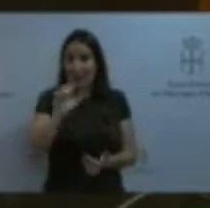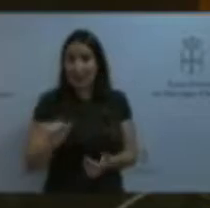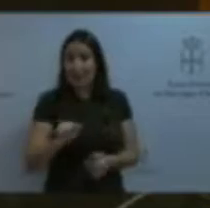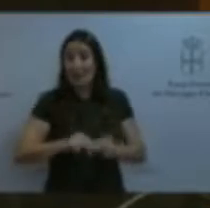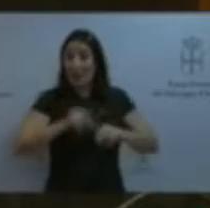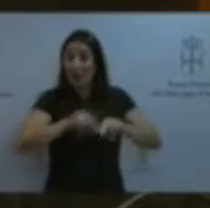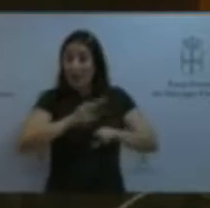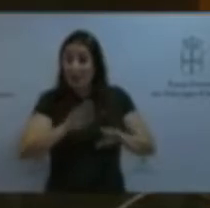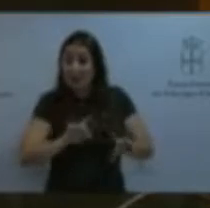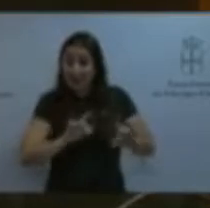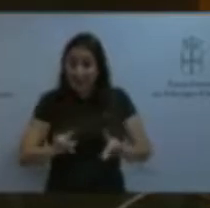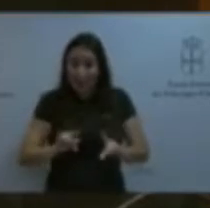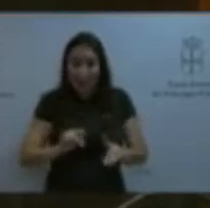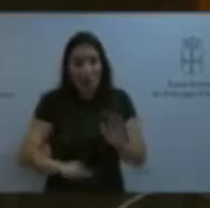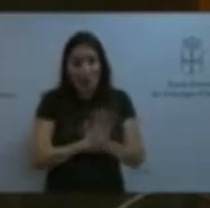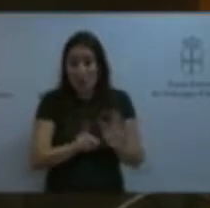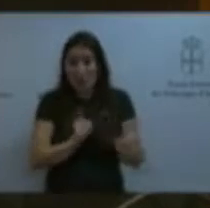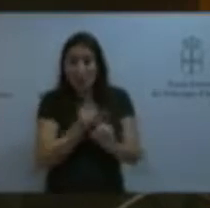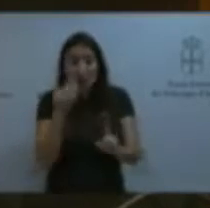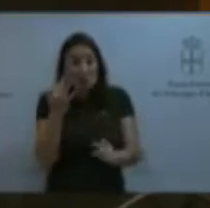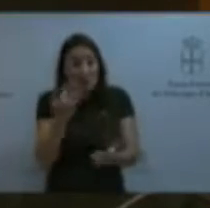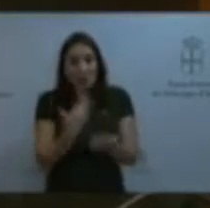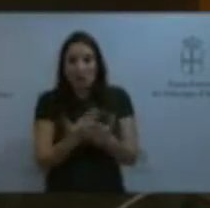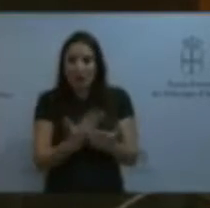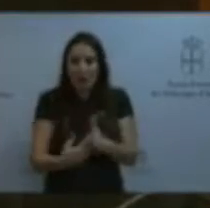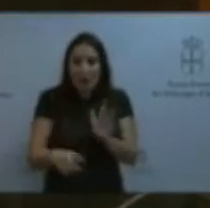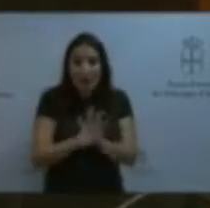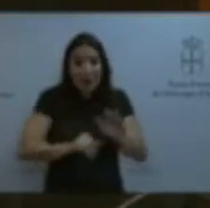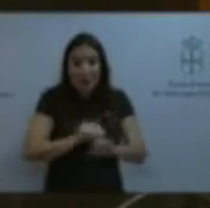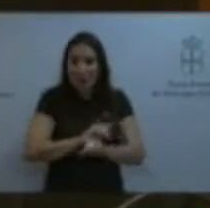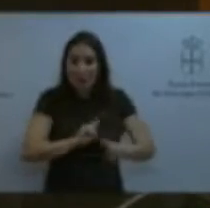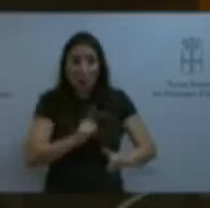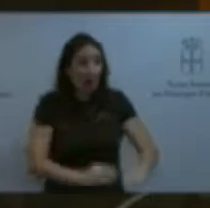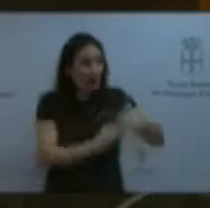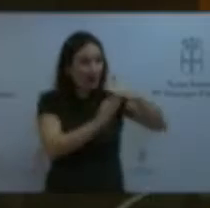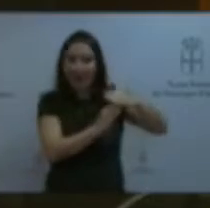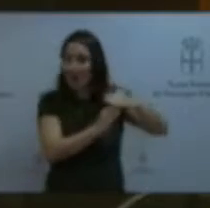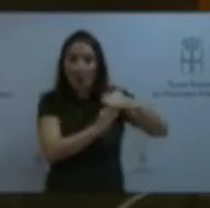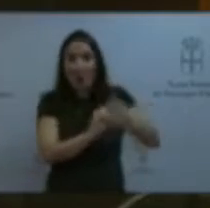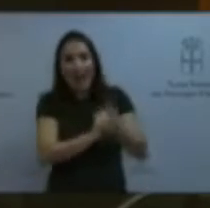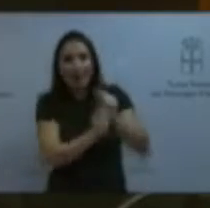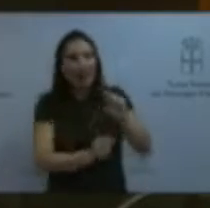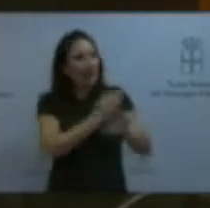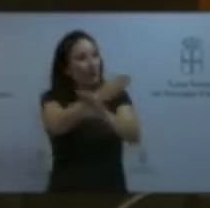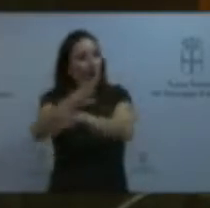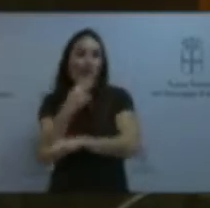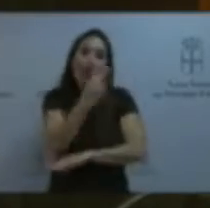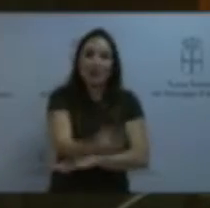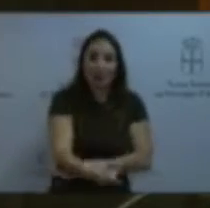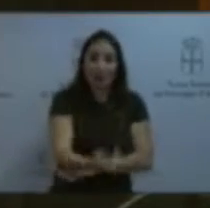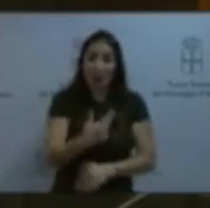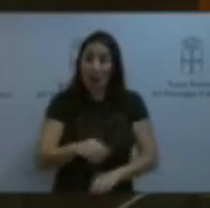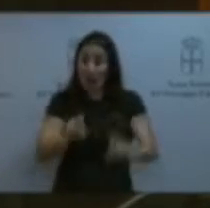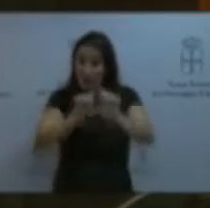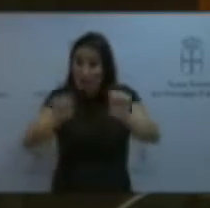forma irregular y sin ninguna justificación legal. En vez de pararlas, iban a visitarlas. El órgano que autorizó las obras, la permanente,